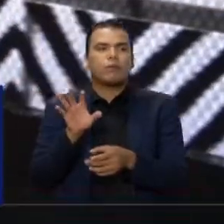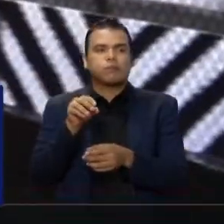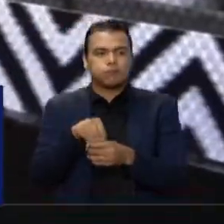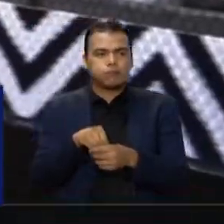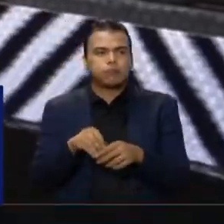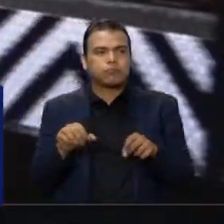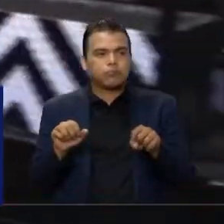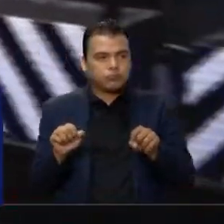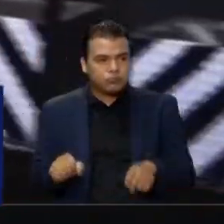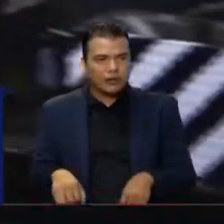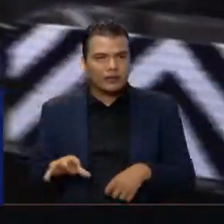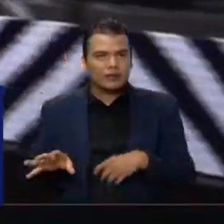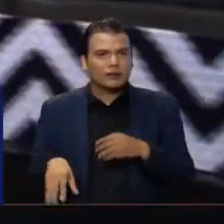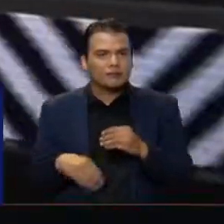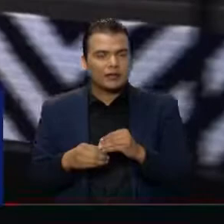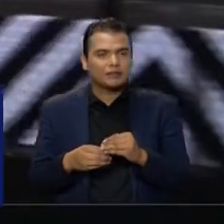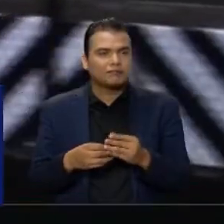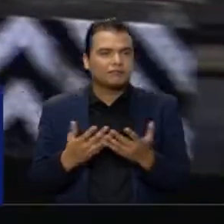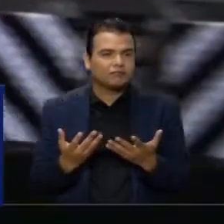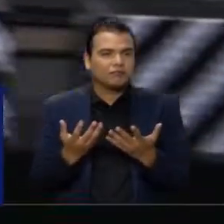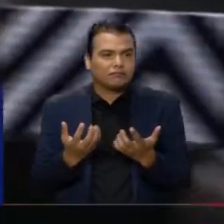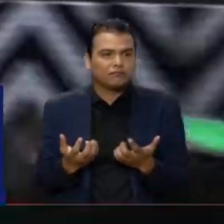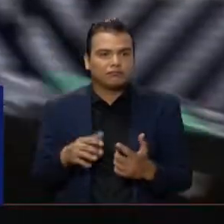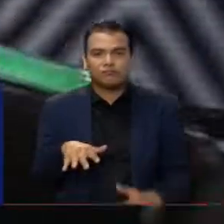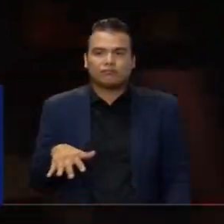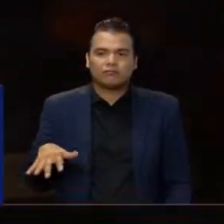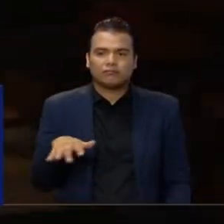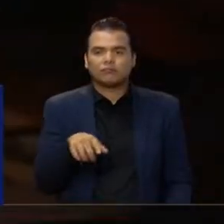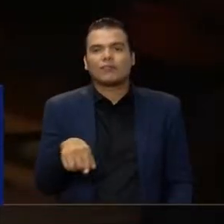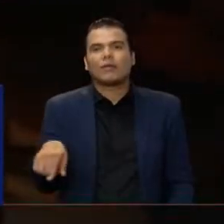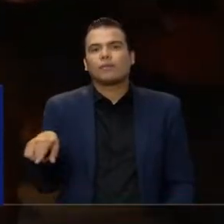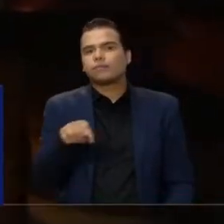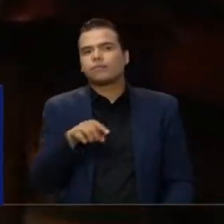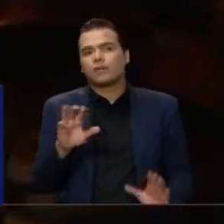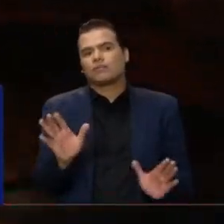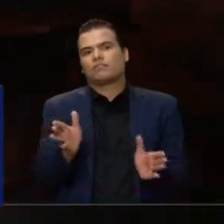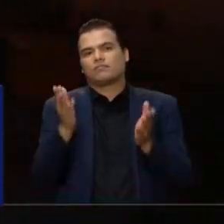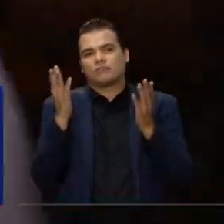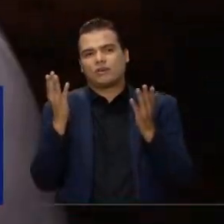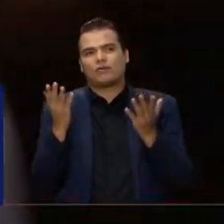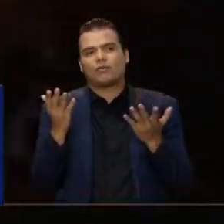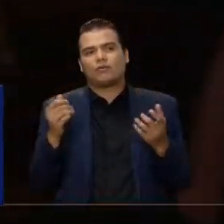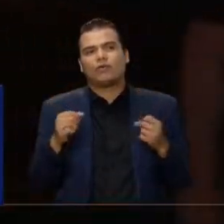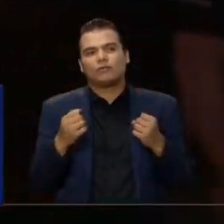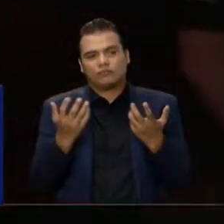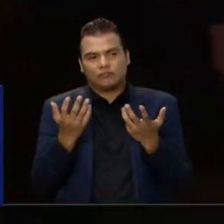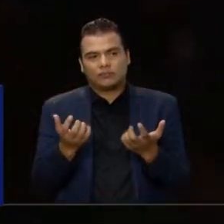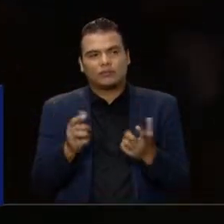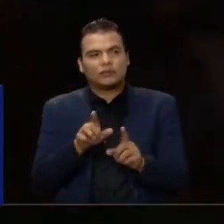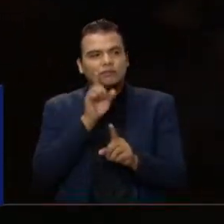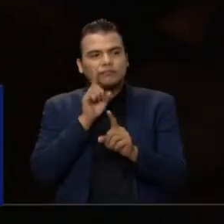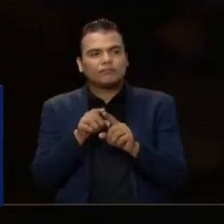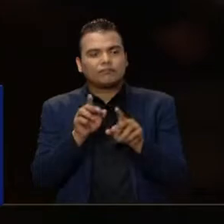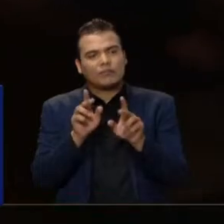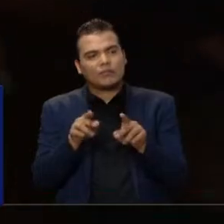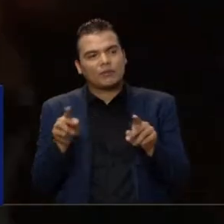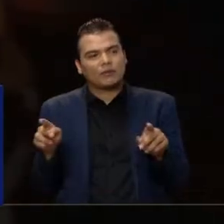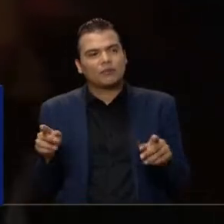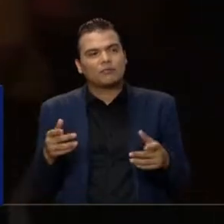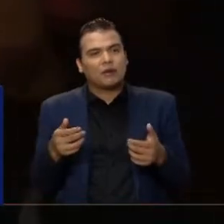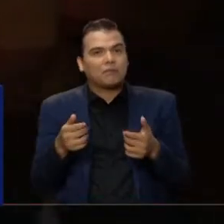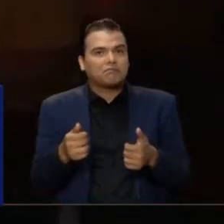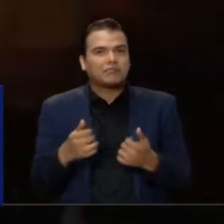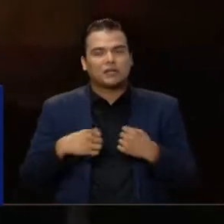comercial. Al mismo tiempo, lo que queremos es mejorar ese espacio público y el entorno del mismo para que el ciudadano pueda ir con muchas mejores